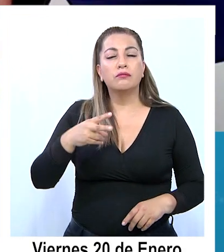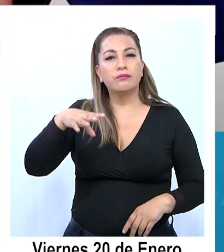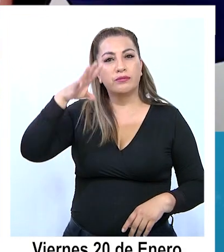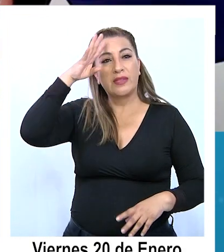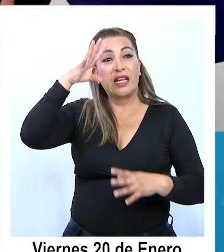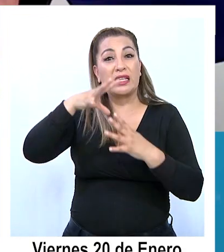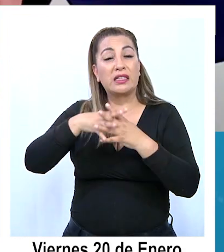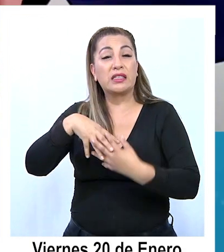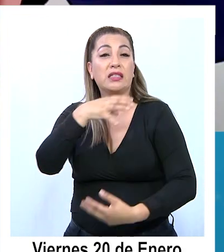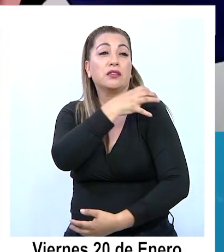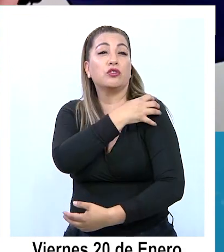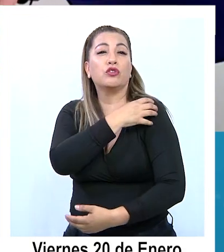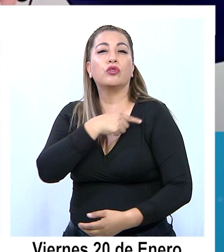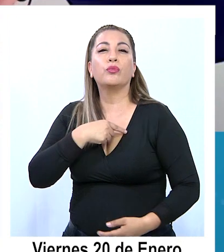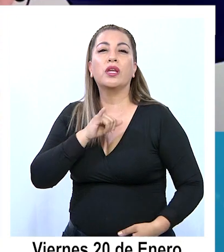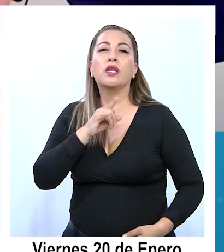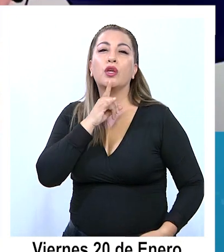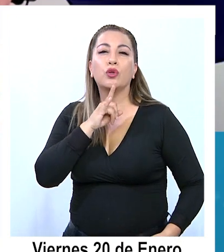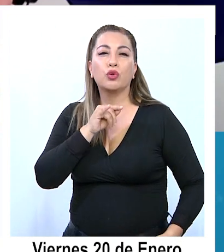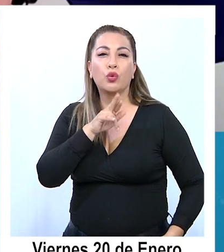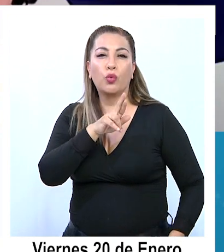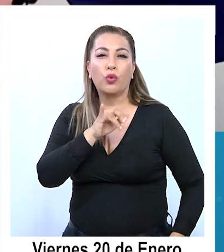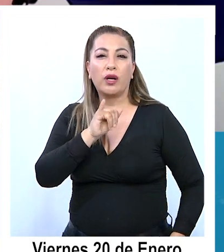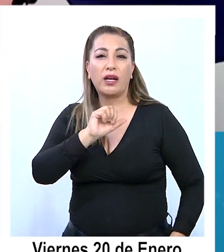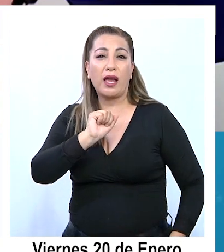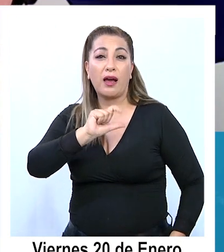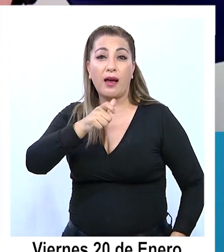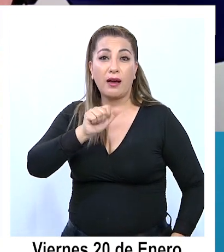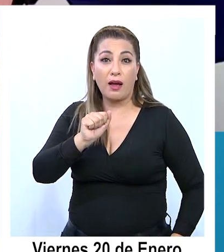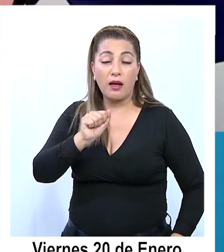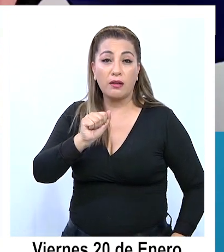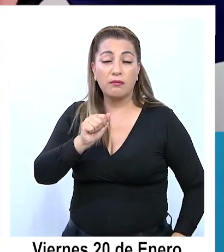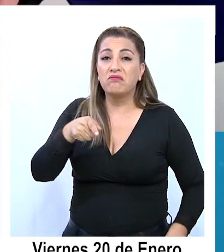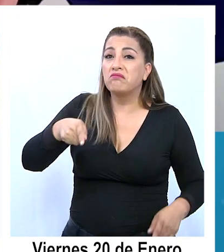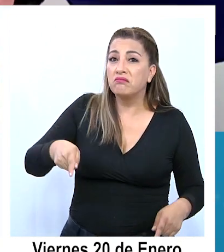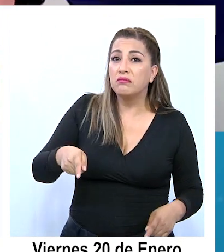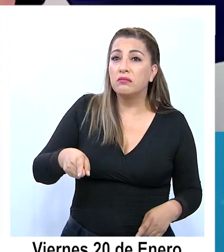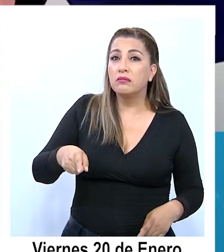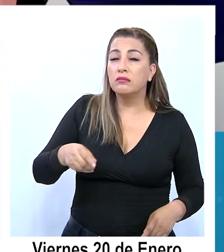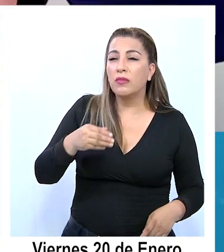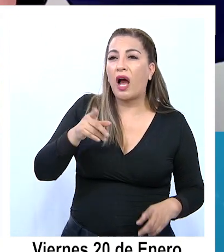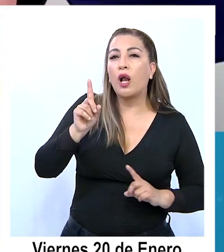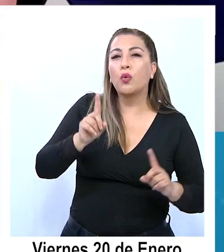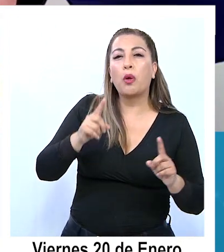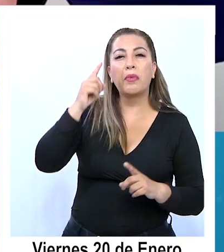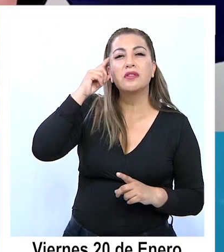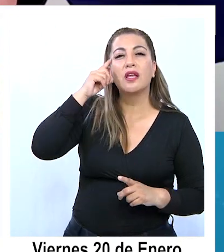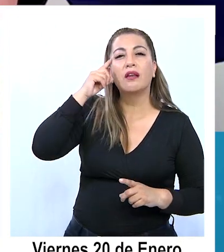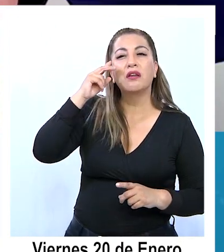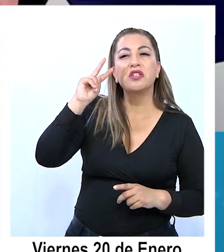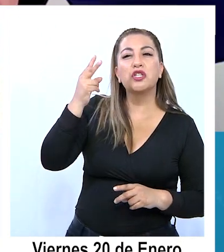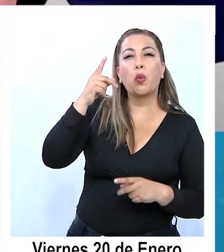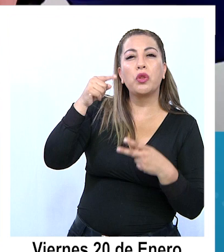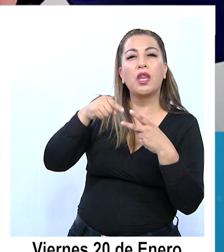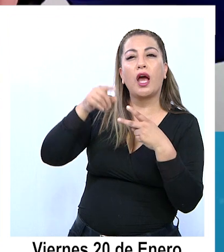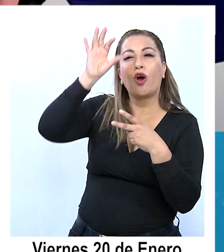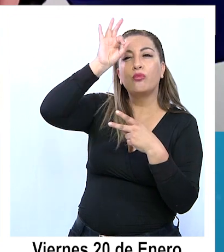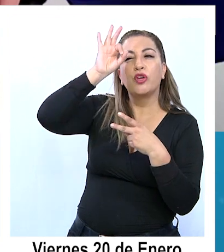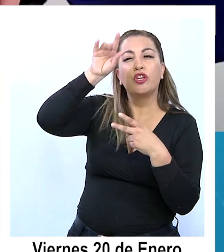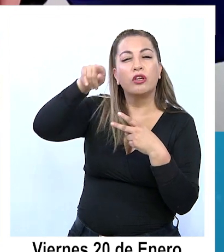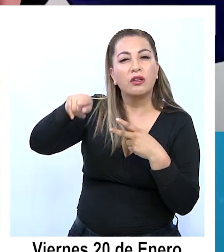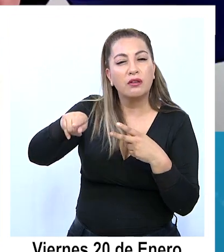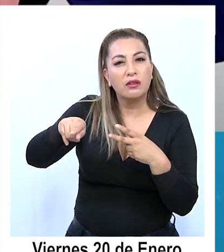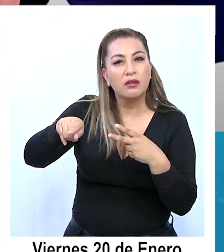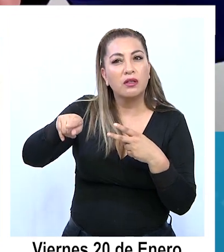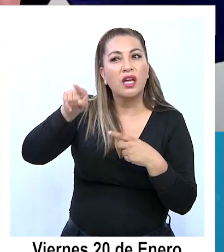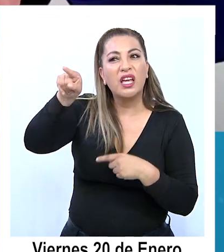comandante, ¿cierto?, Iturriaga, del general Iturriaga, perdón. Hay una segunda lectura que es que él no